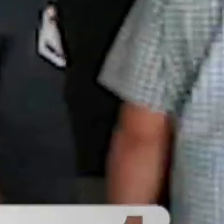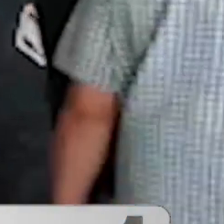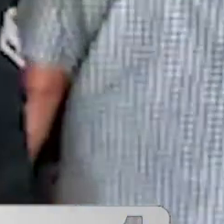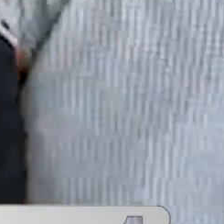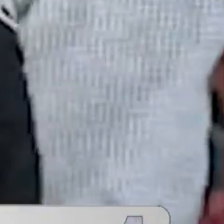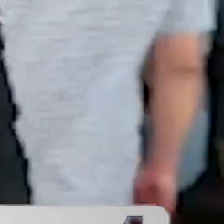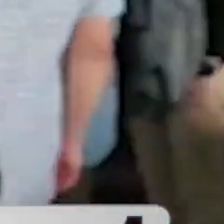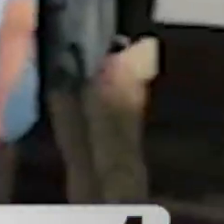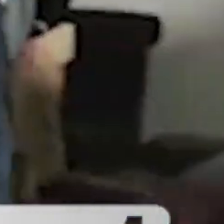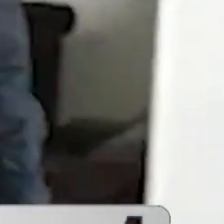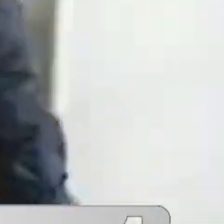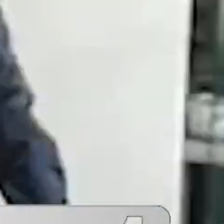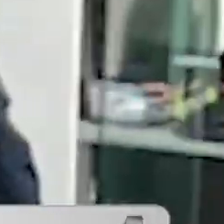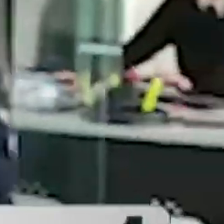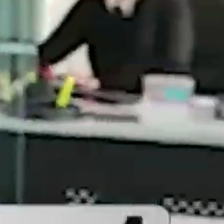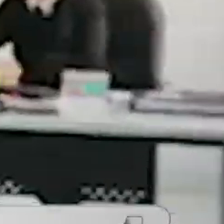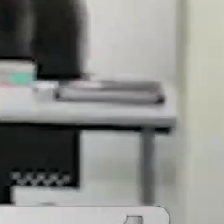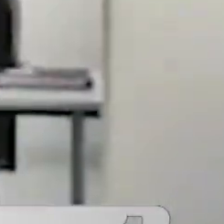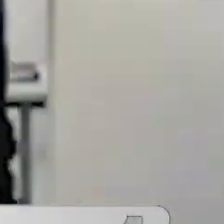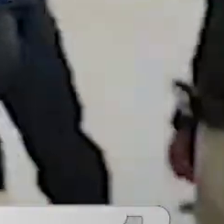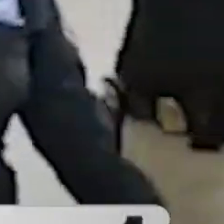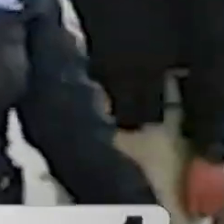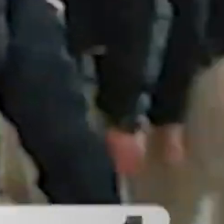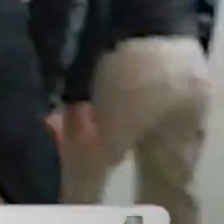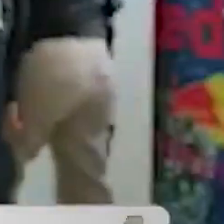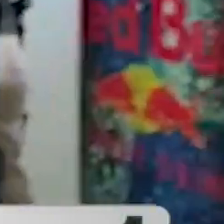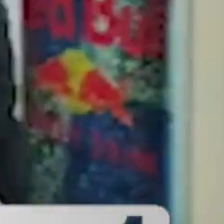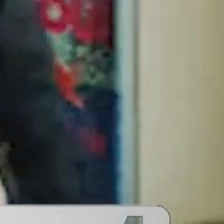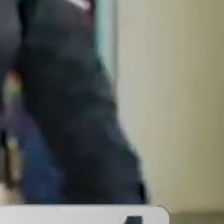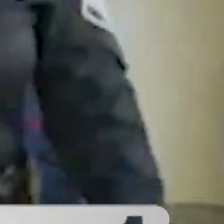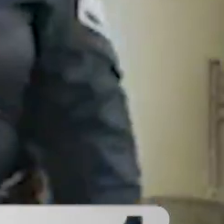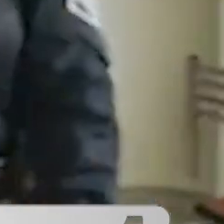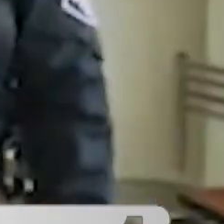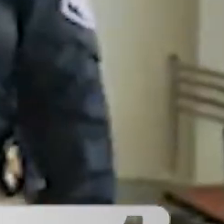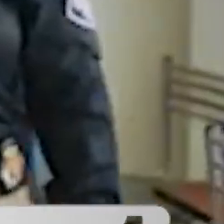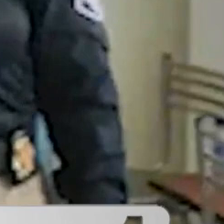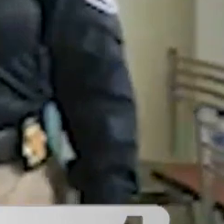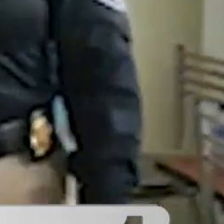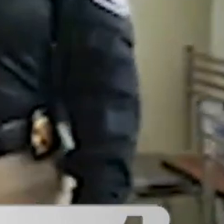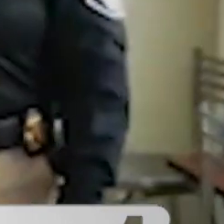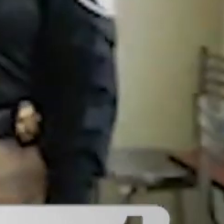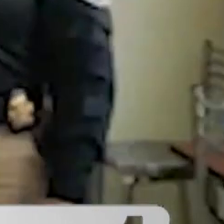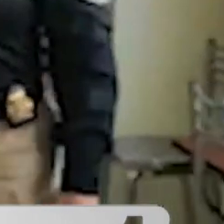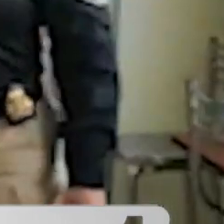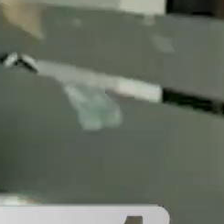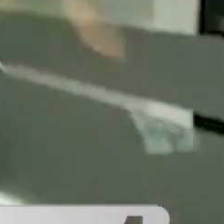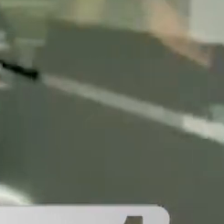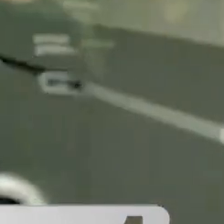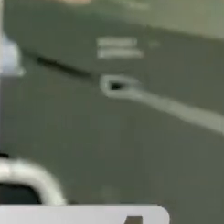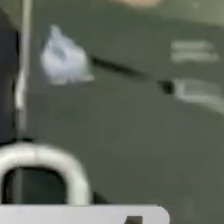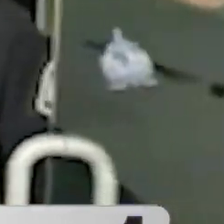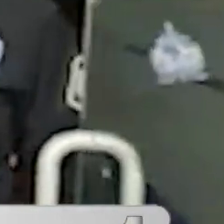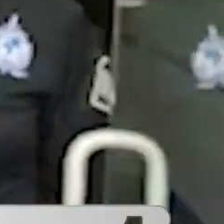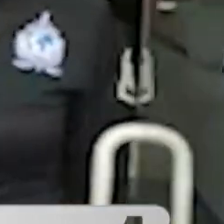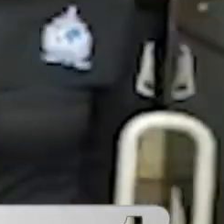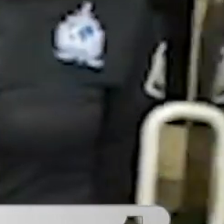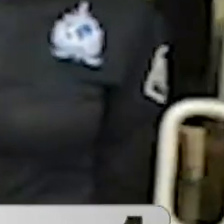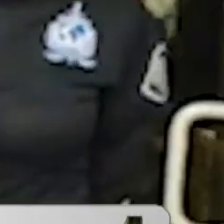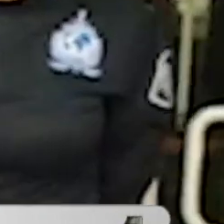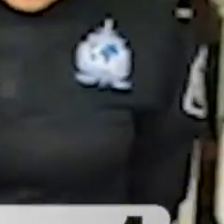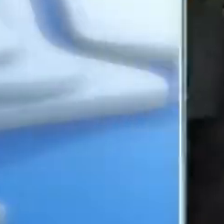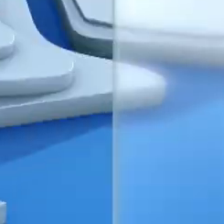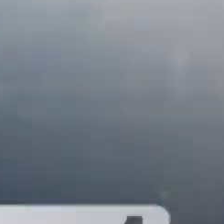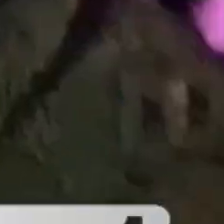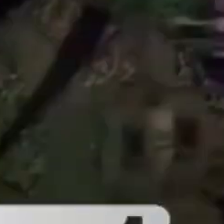extraditan alias nini johana úsuga hermana de alias otoniel es requerida por el distrito sur de la